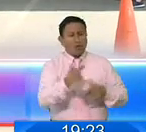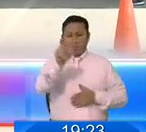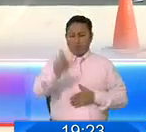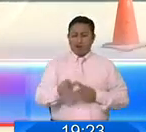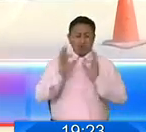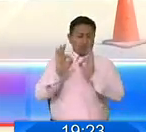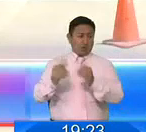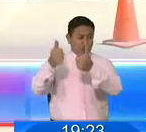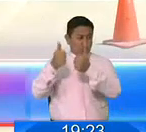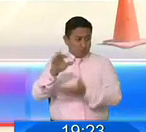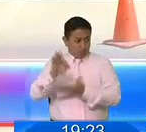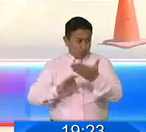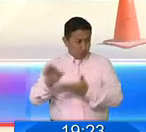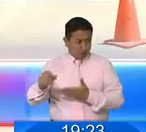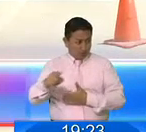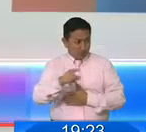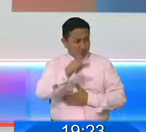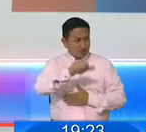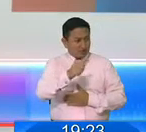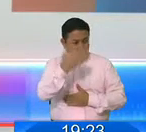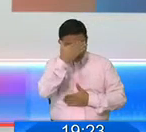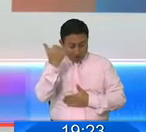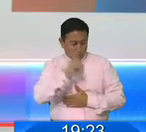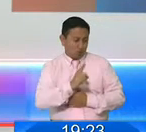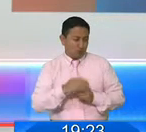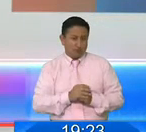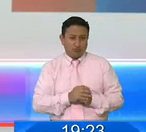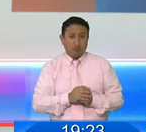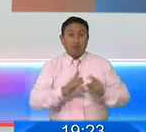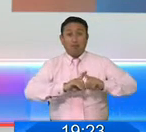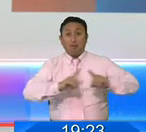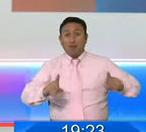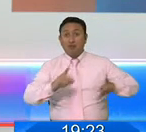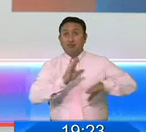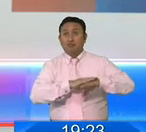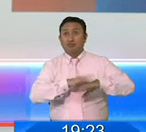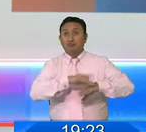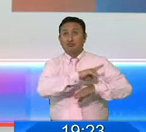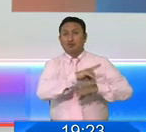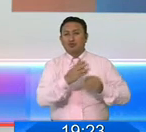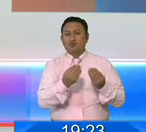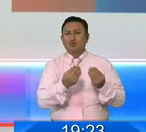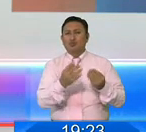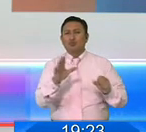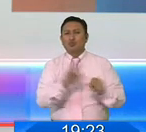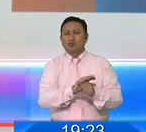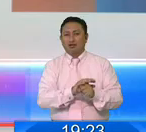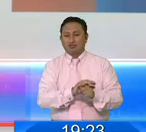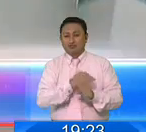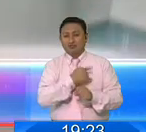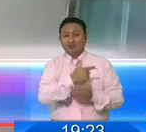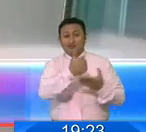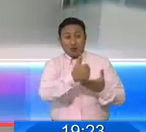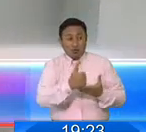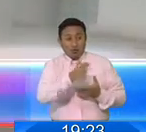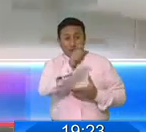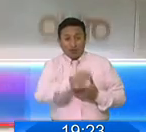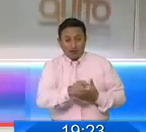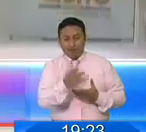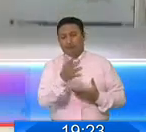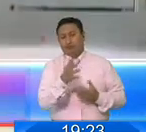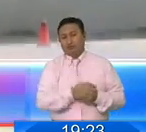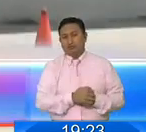y evitar que caigan en el engaño pero lamentablemente por las múltiples ocupaciones no logramos que nos ayuden con un vocero